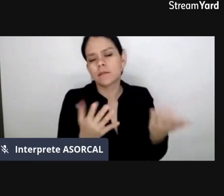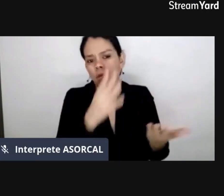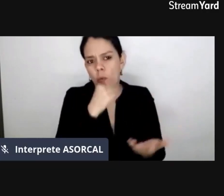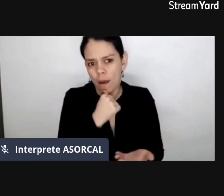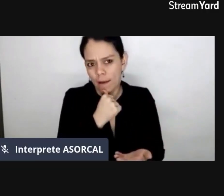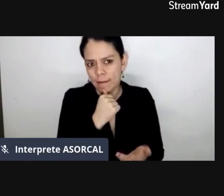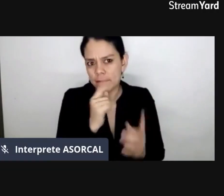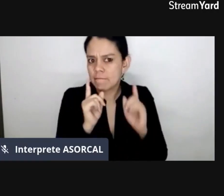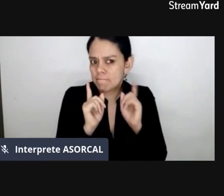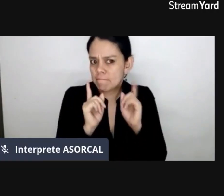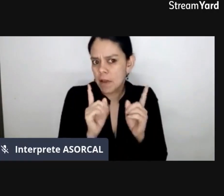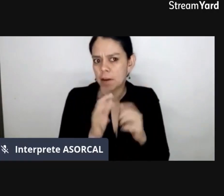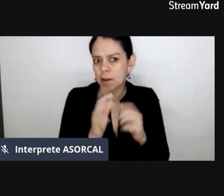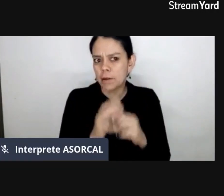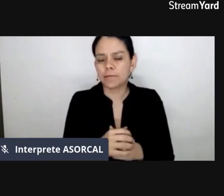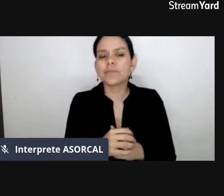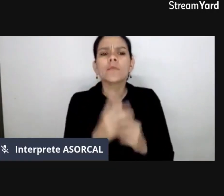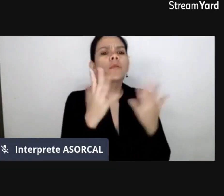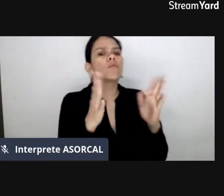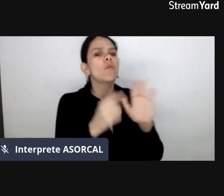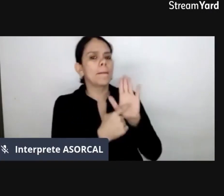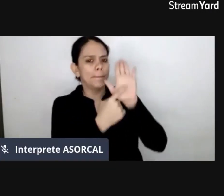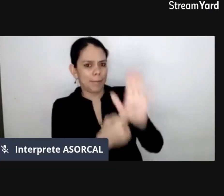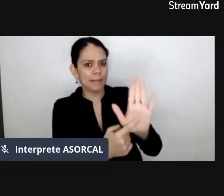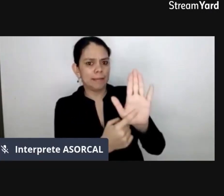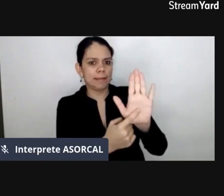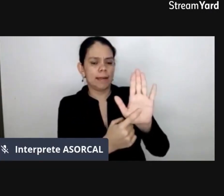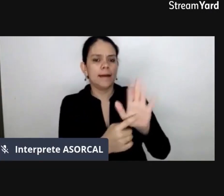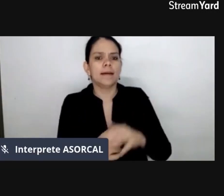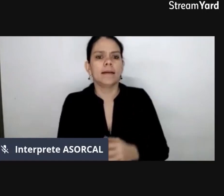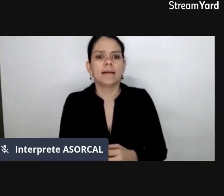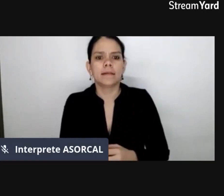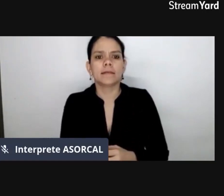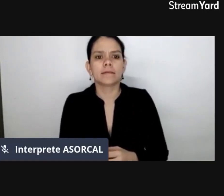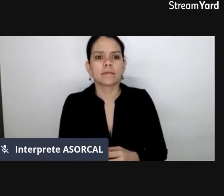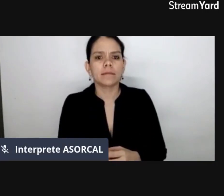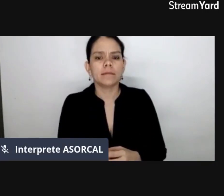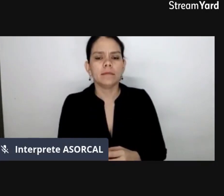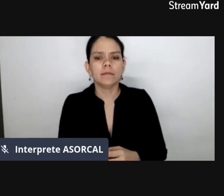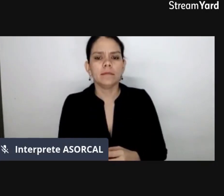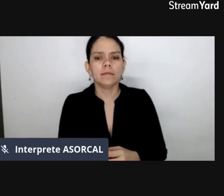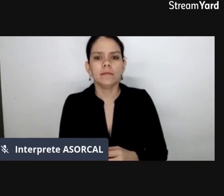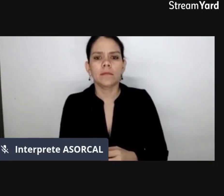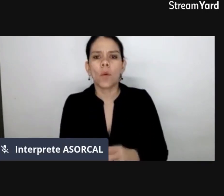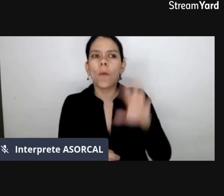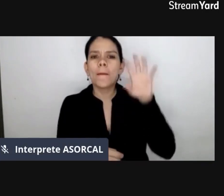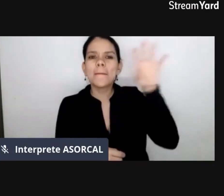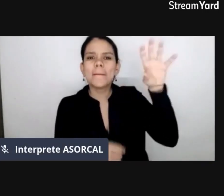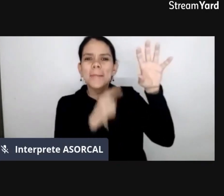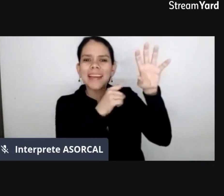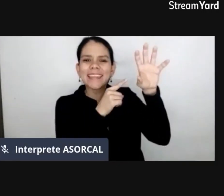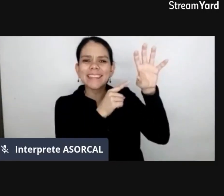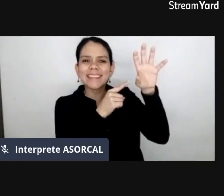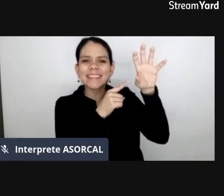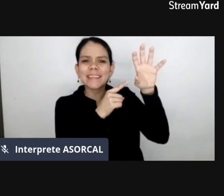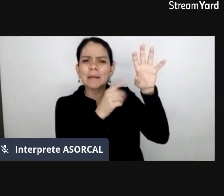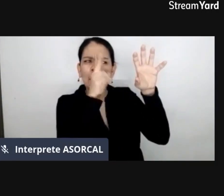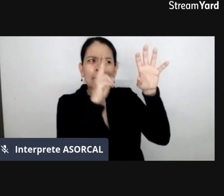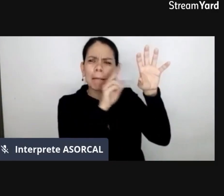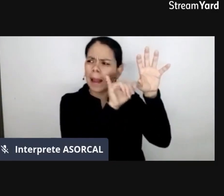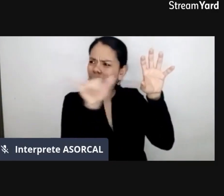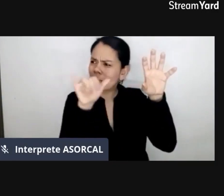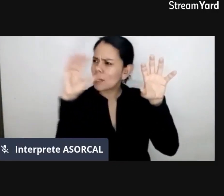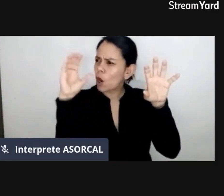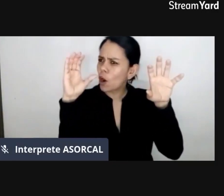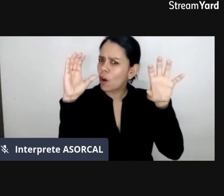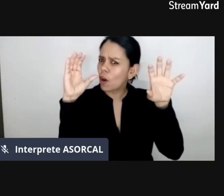Primero voy a presentar el país tan similar a Colombia y tan distinto de Colombia. Es